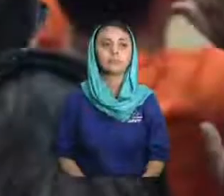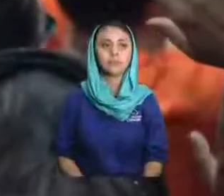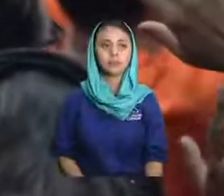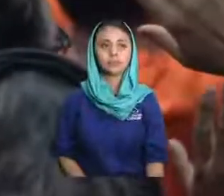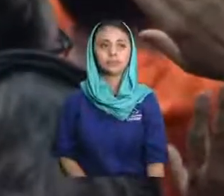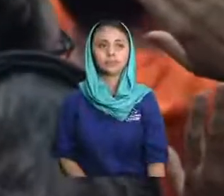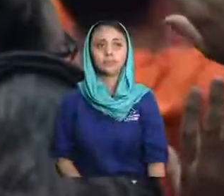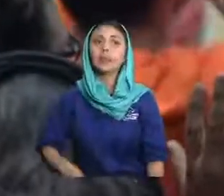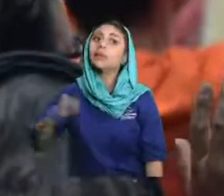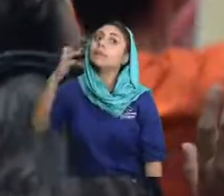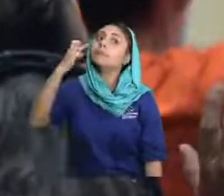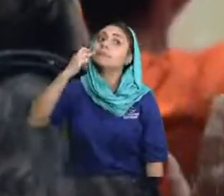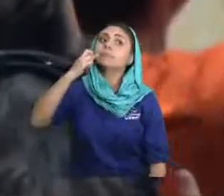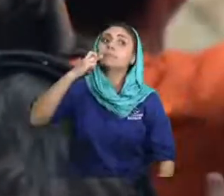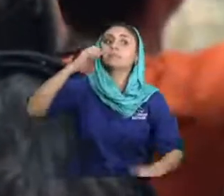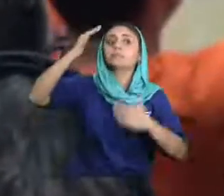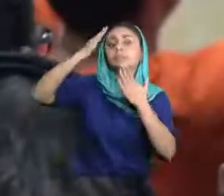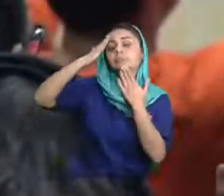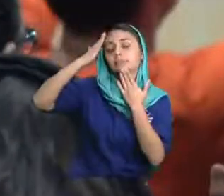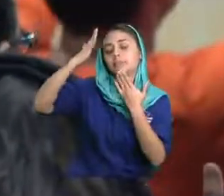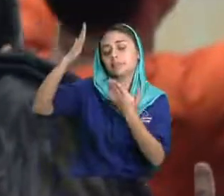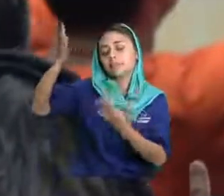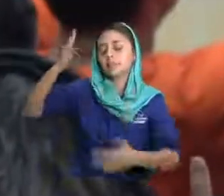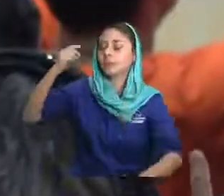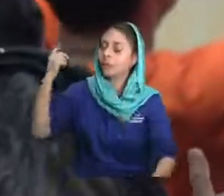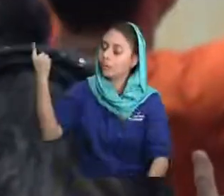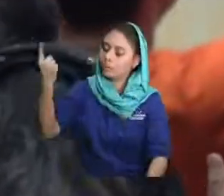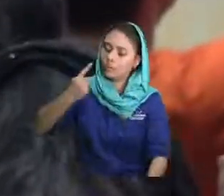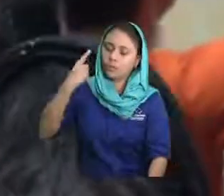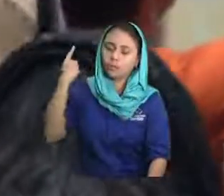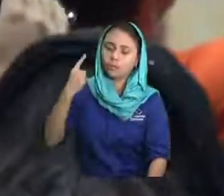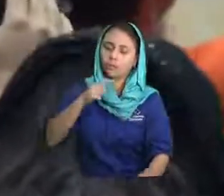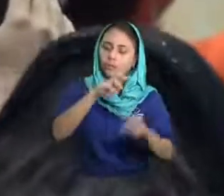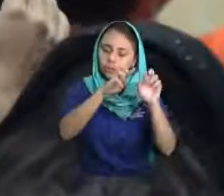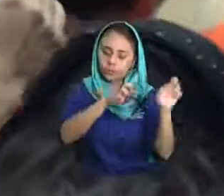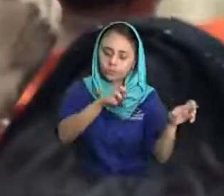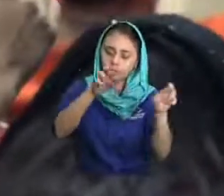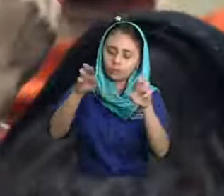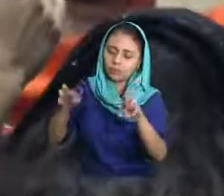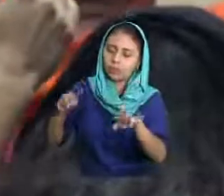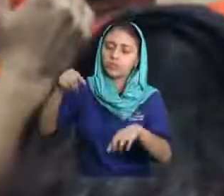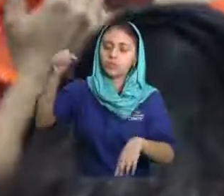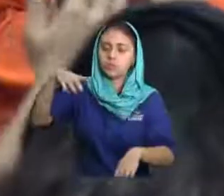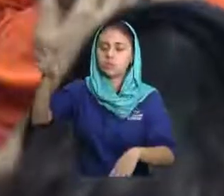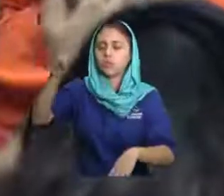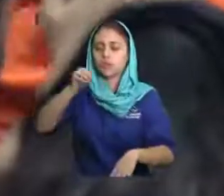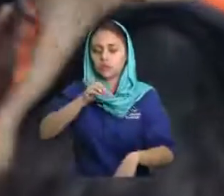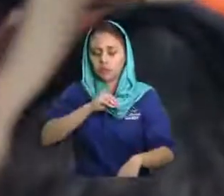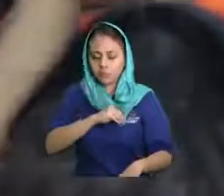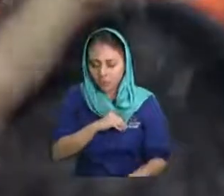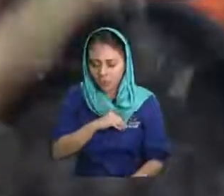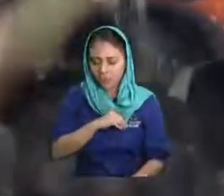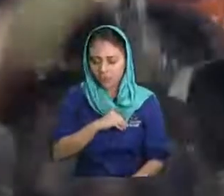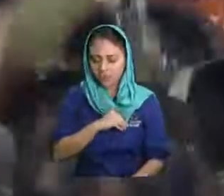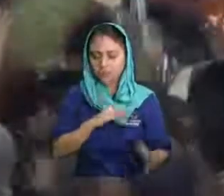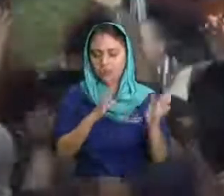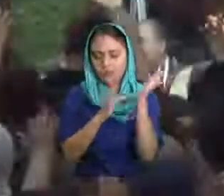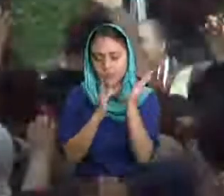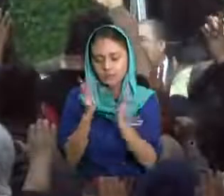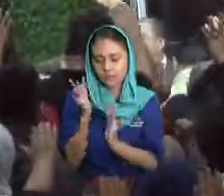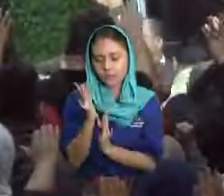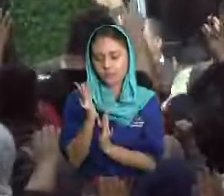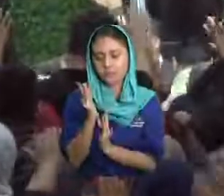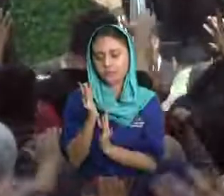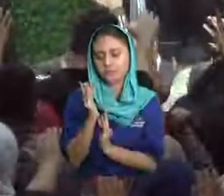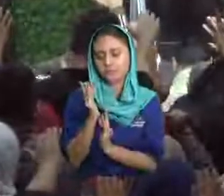hermano. Padre, gracias por todas estas personas que abren su corazón hoy